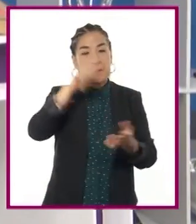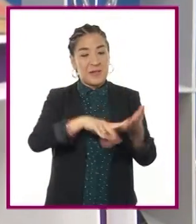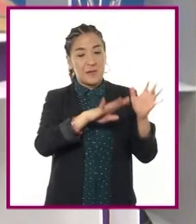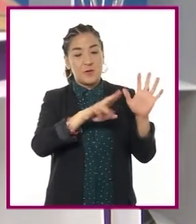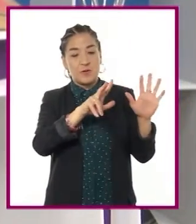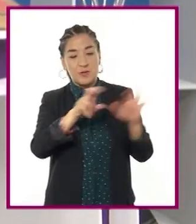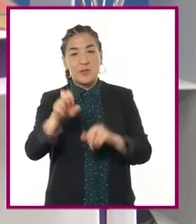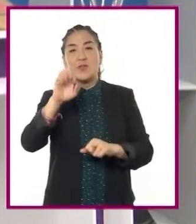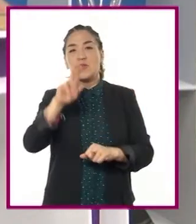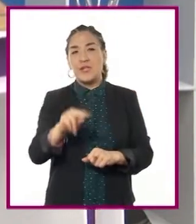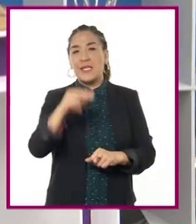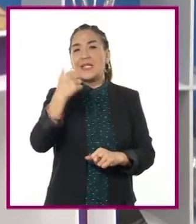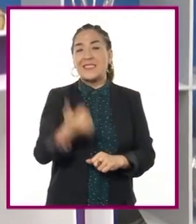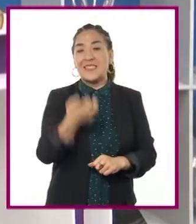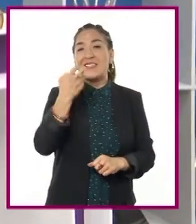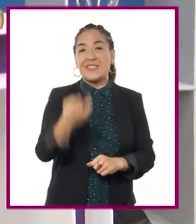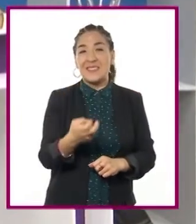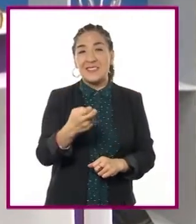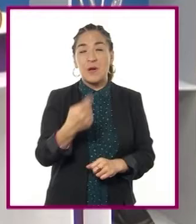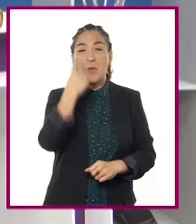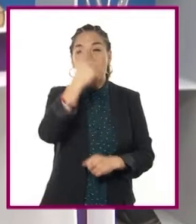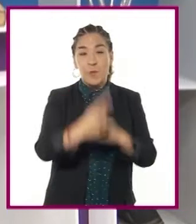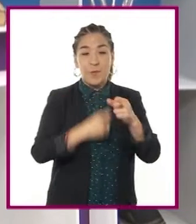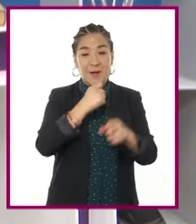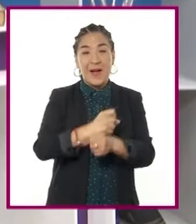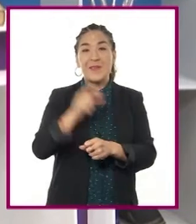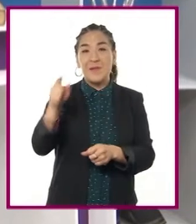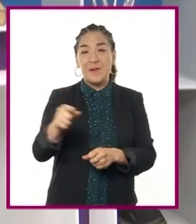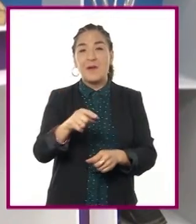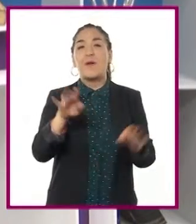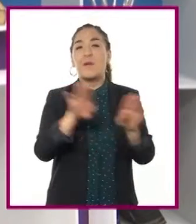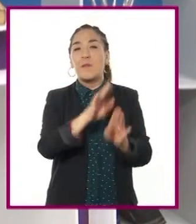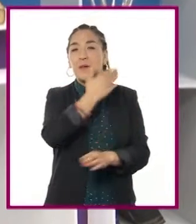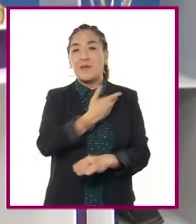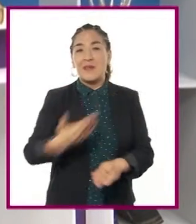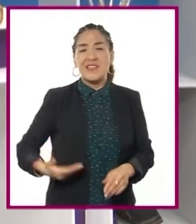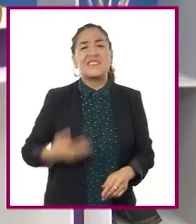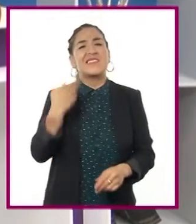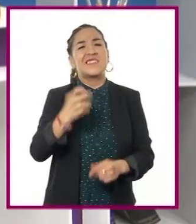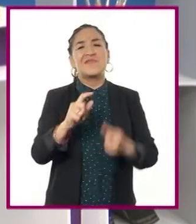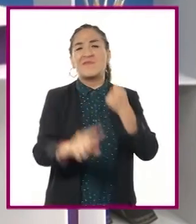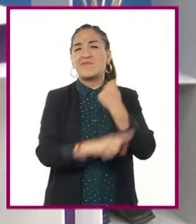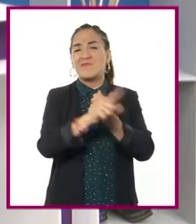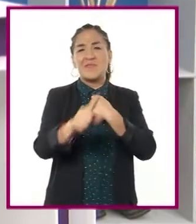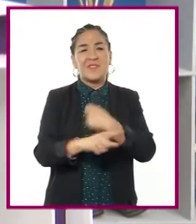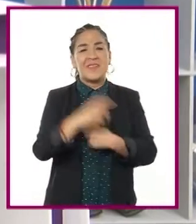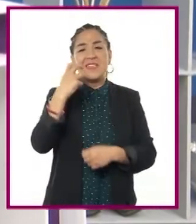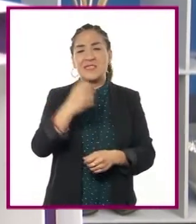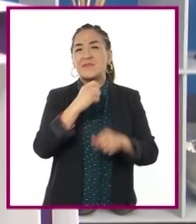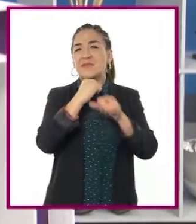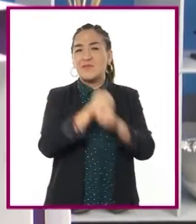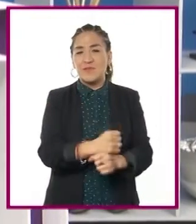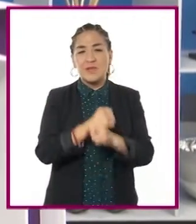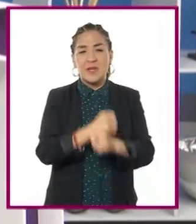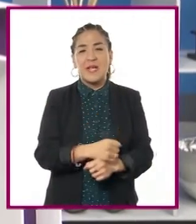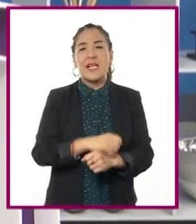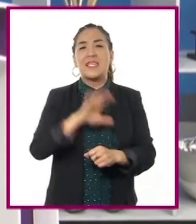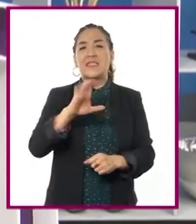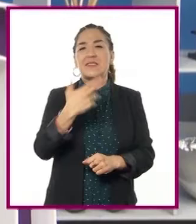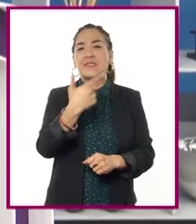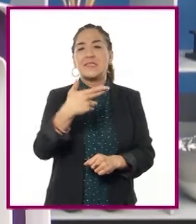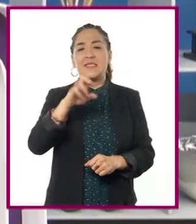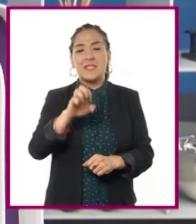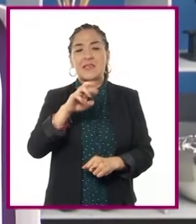1986, cuando llevaba tan solo un año en el poder, se abatió sobre nuestro país la catástrofe de Chernóbil,